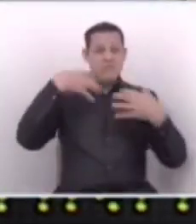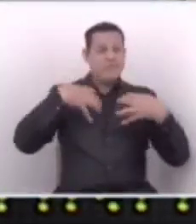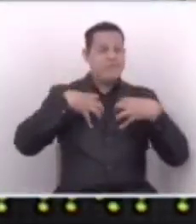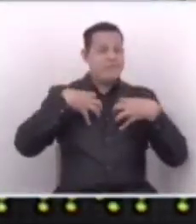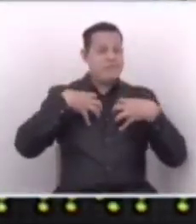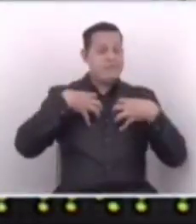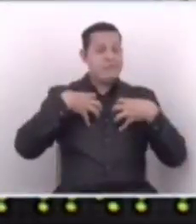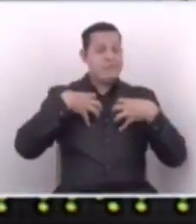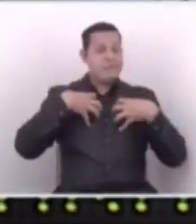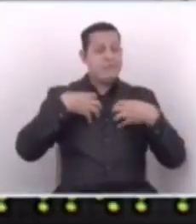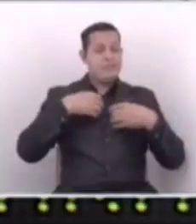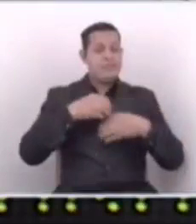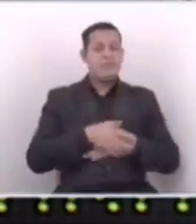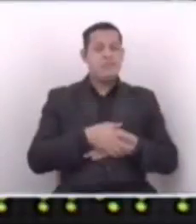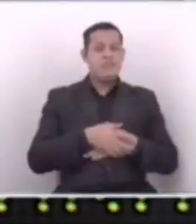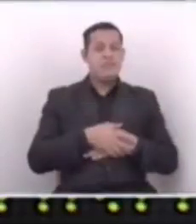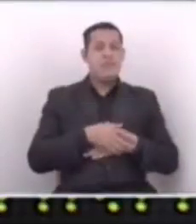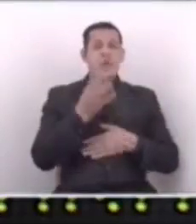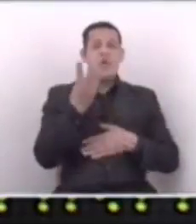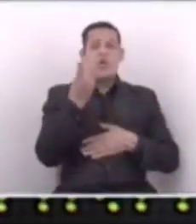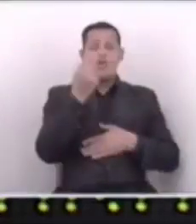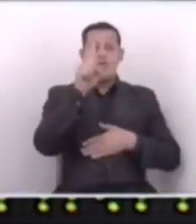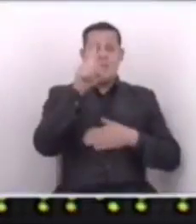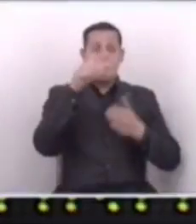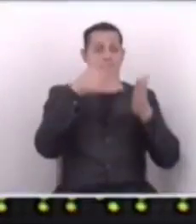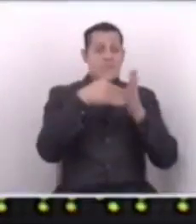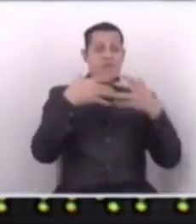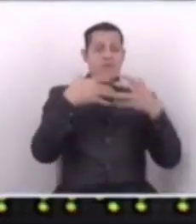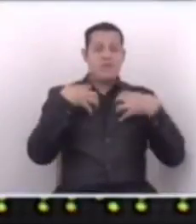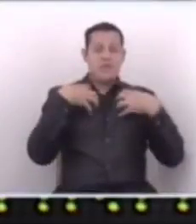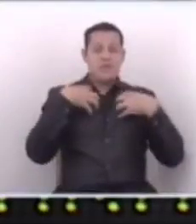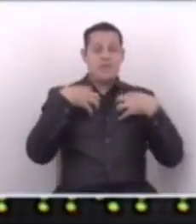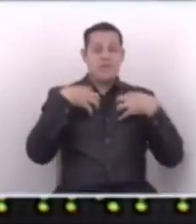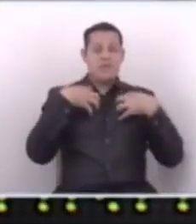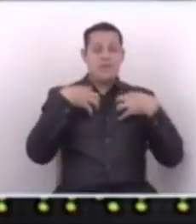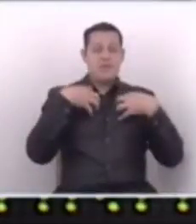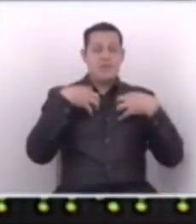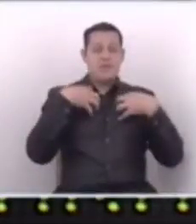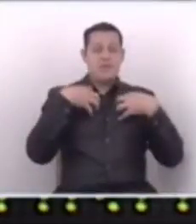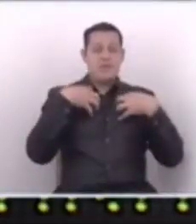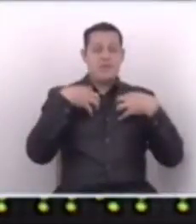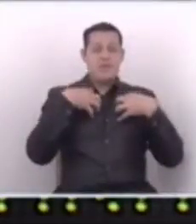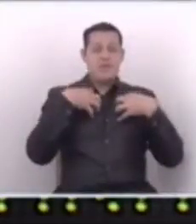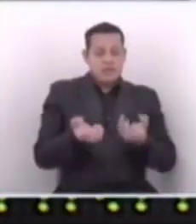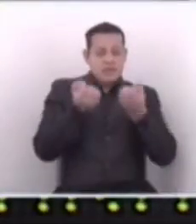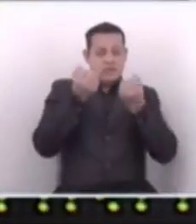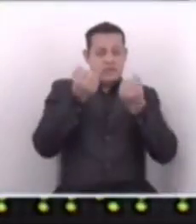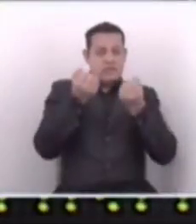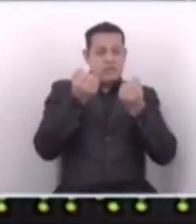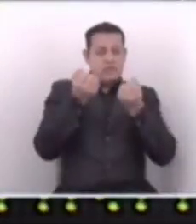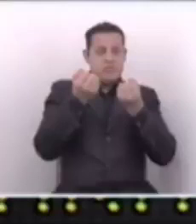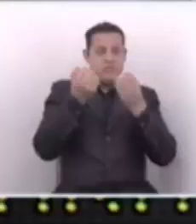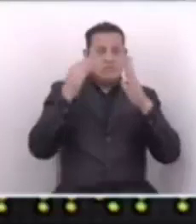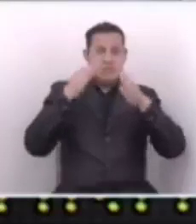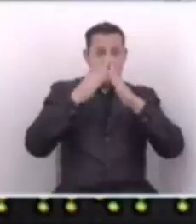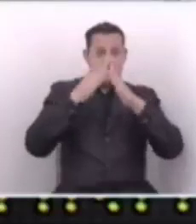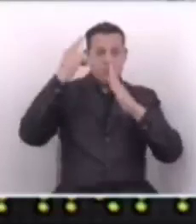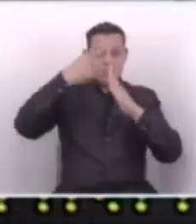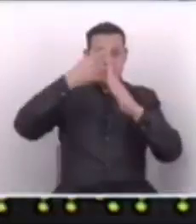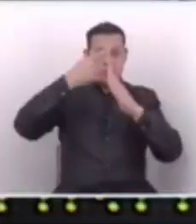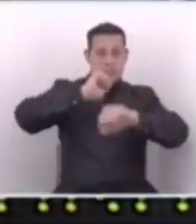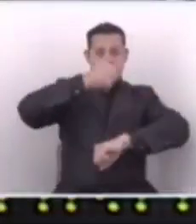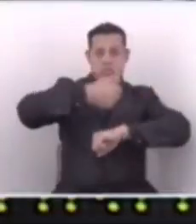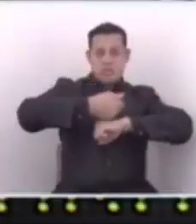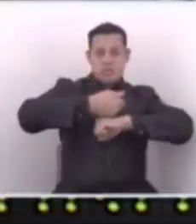importante es la vida. ¿Y cuántas miles de vidas se han salvado con el régimen